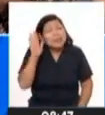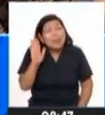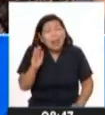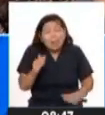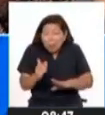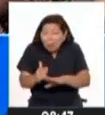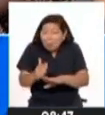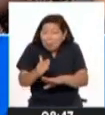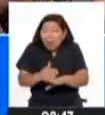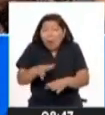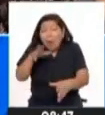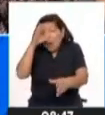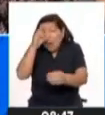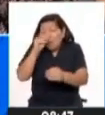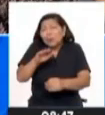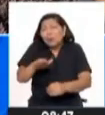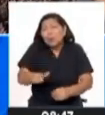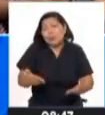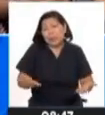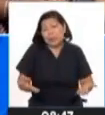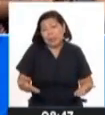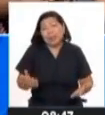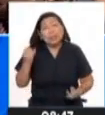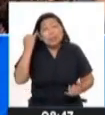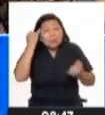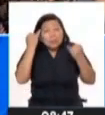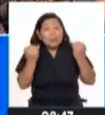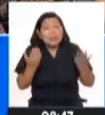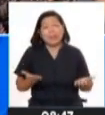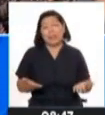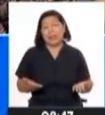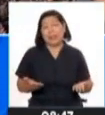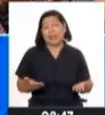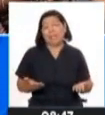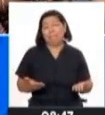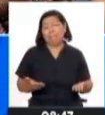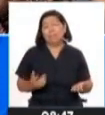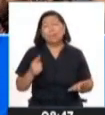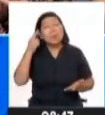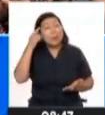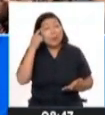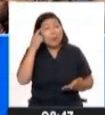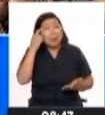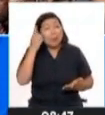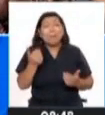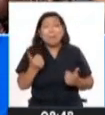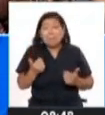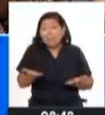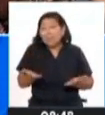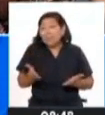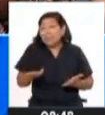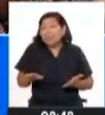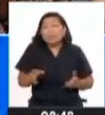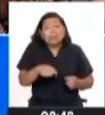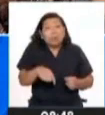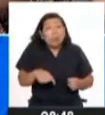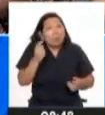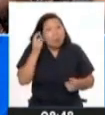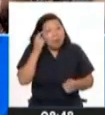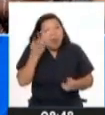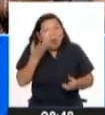de desarrollo y aprendizaje, sus ideas, sus pensamientos son válidos y que nosotros